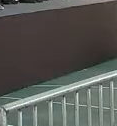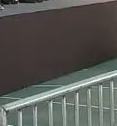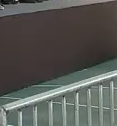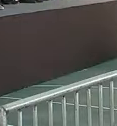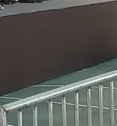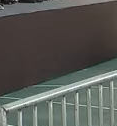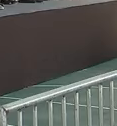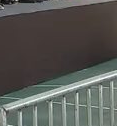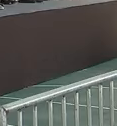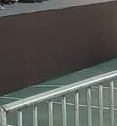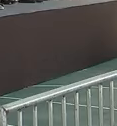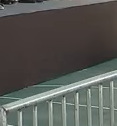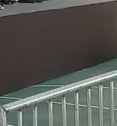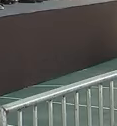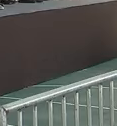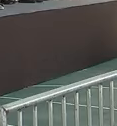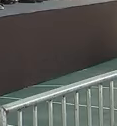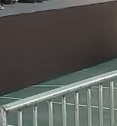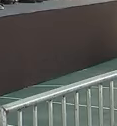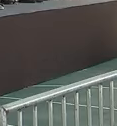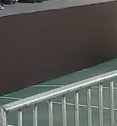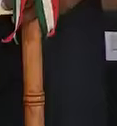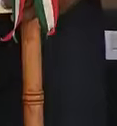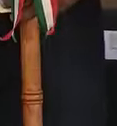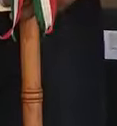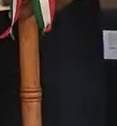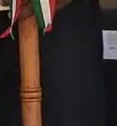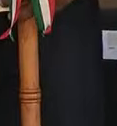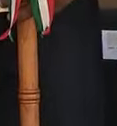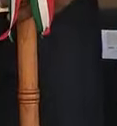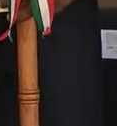Catarina Ixtepeji, Nicolás Hernández Martínez.